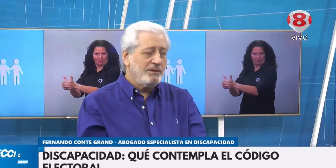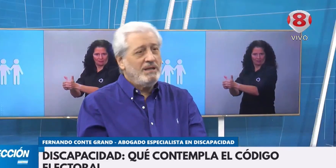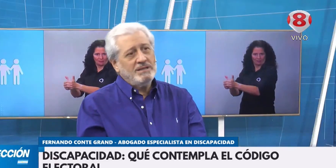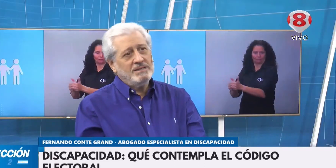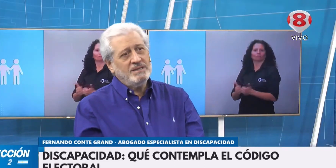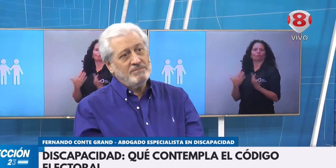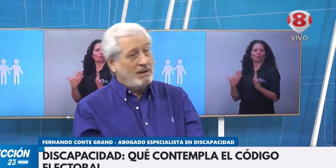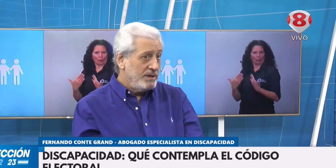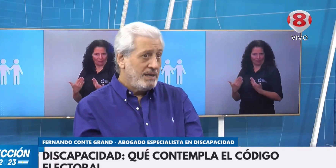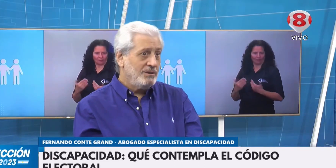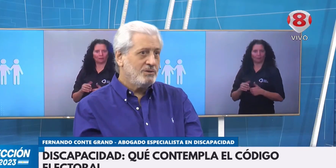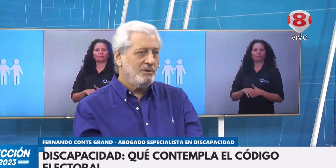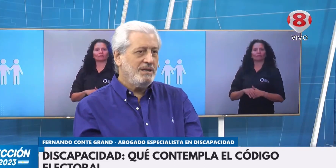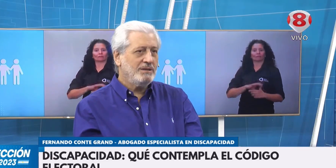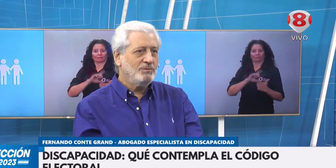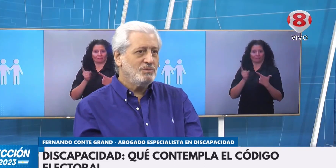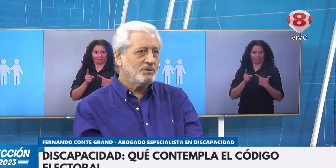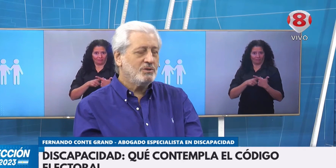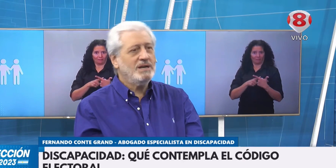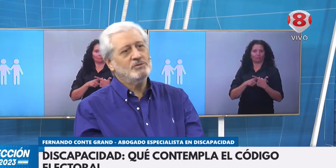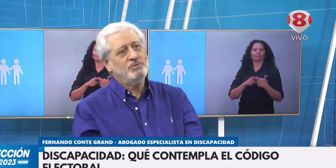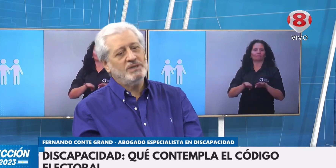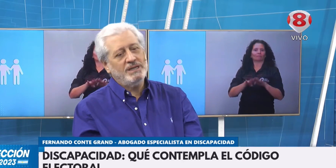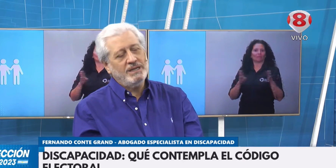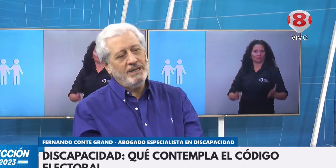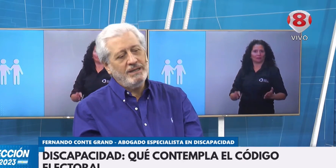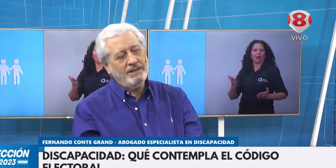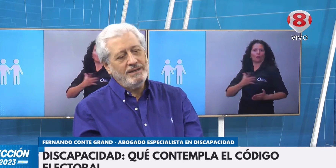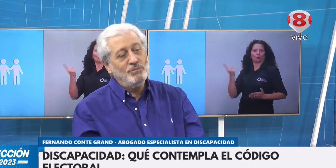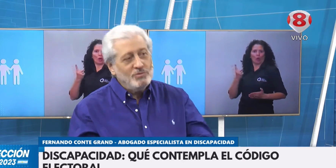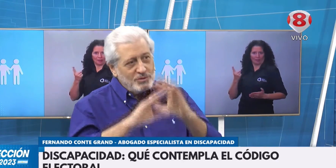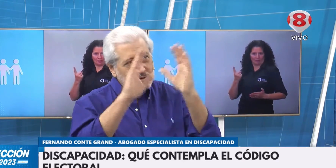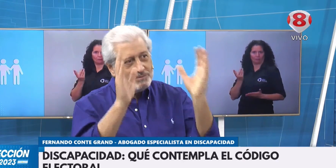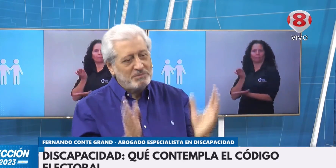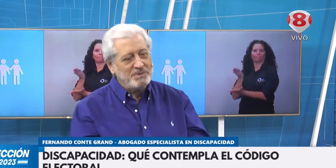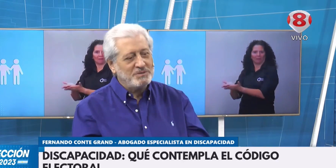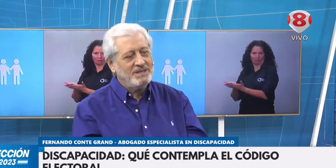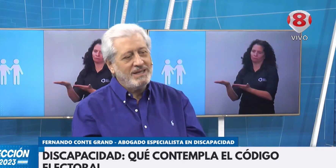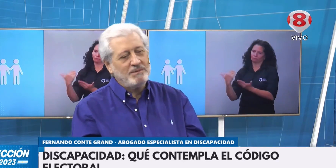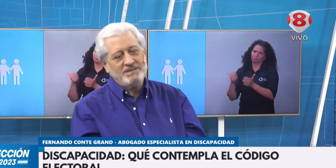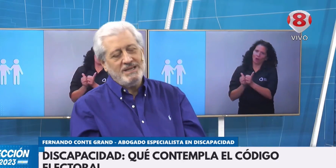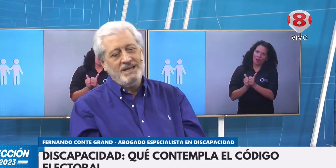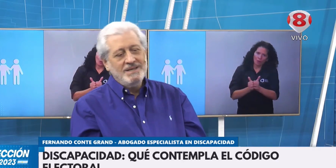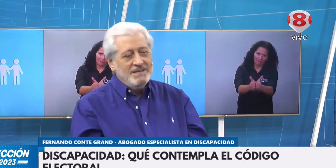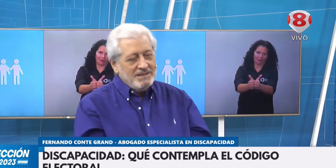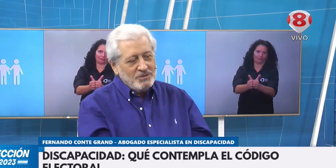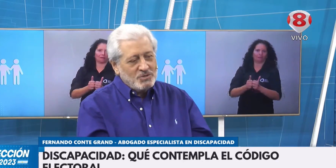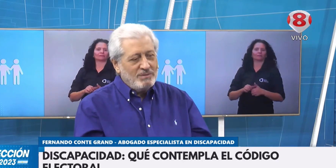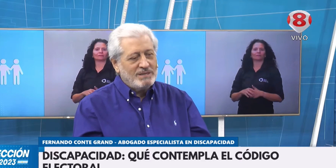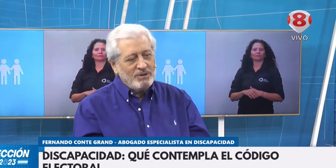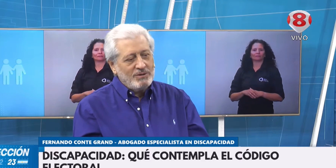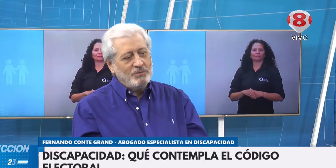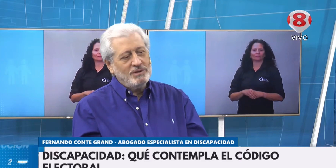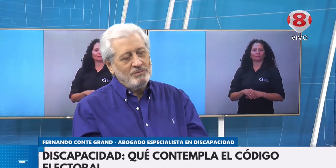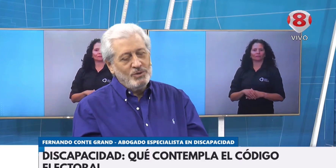que sentirse más vulnerados todavía como muchos otros casos porque en el mundo m Me permito de la discapacidad no